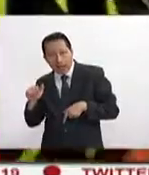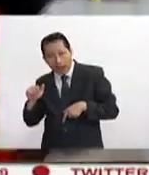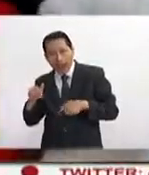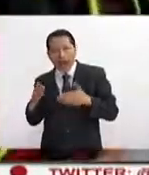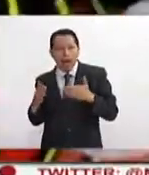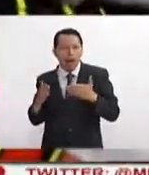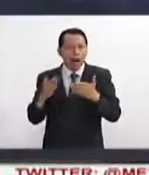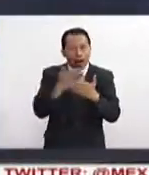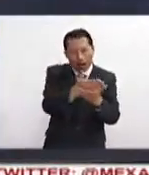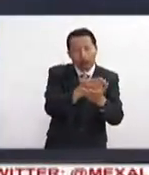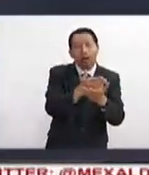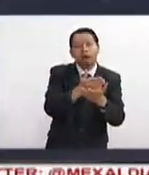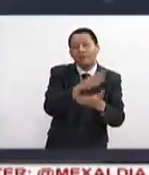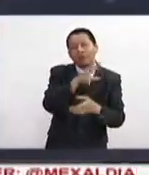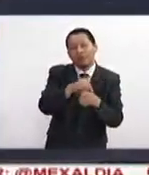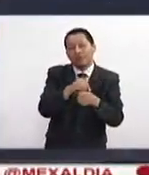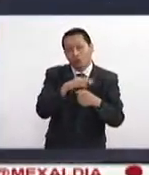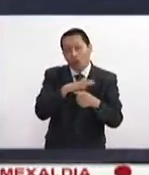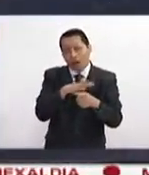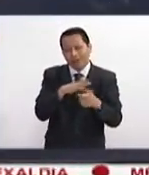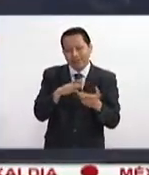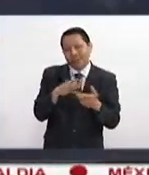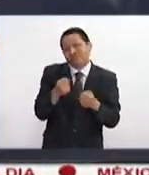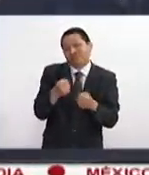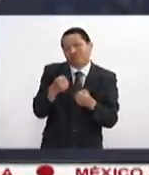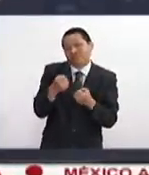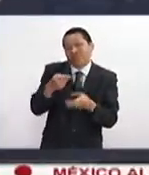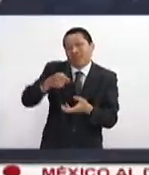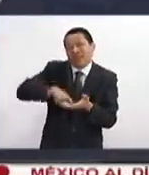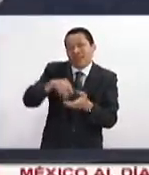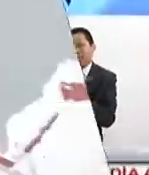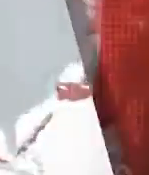10 iban, por supuesto, absolutamente sobrecargadas.